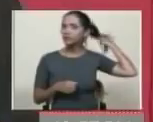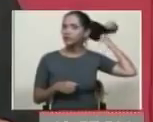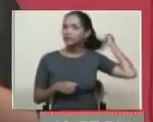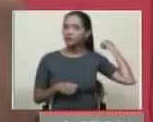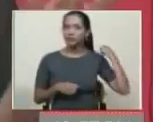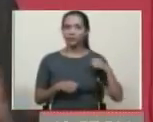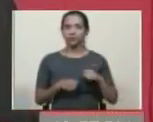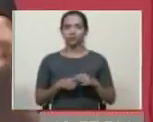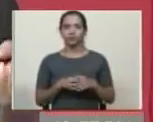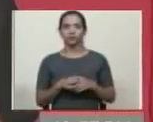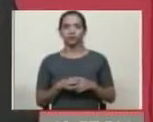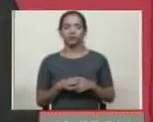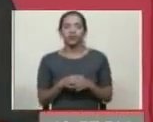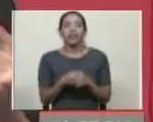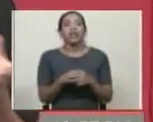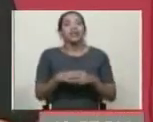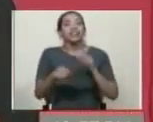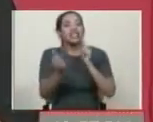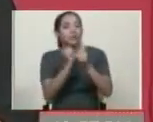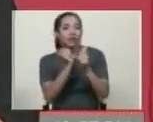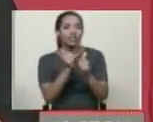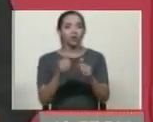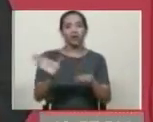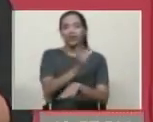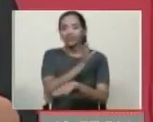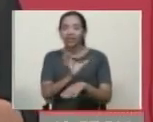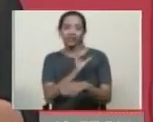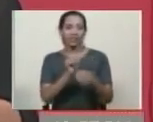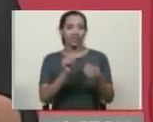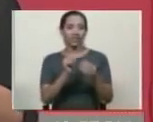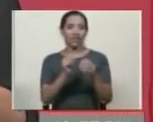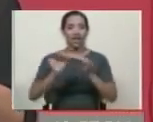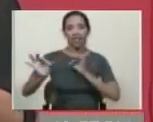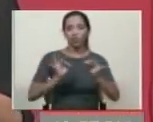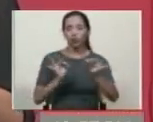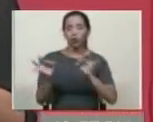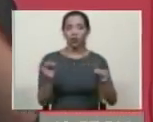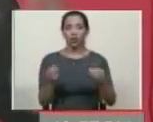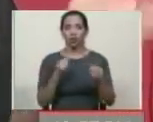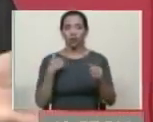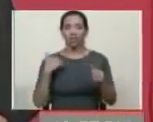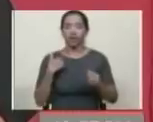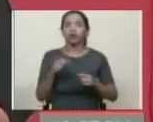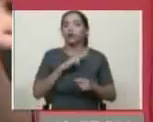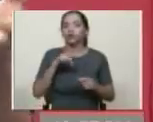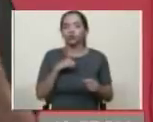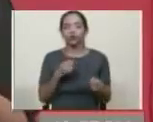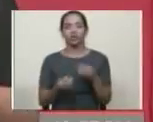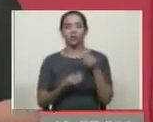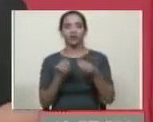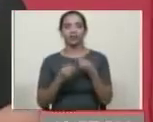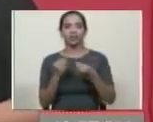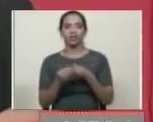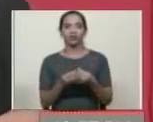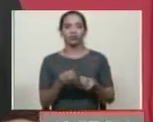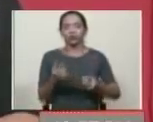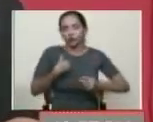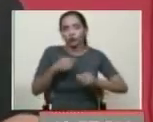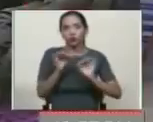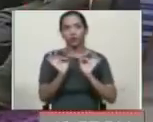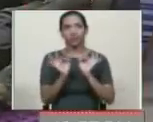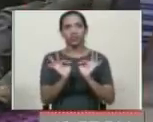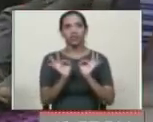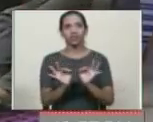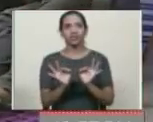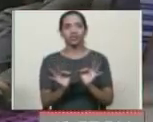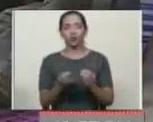deportistas, cantantes, actores, lo que sea. Nosotros estamos constantemente todos haciendo, digo nosotros, yo particularmente, Orleni no lo